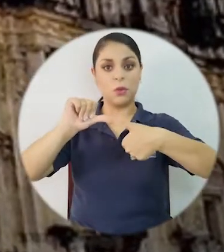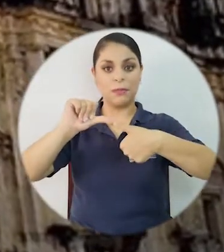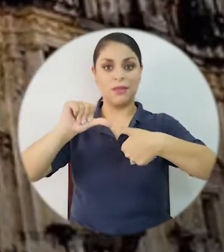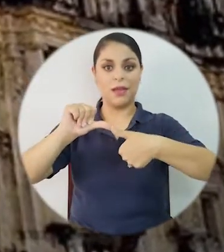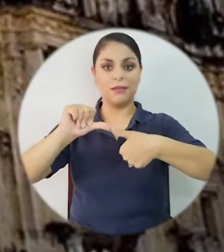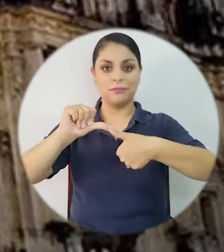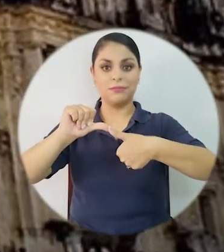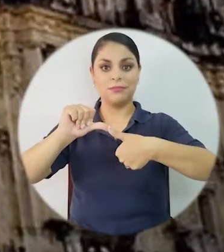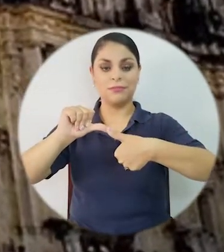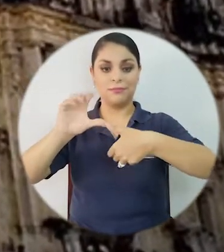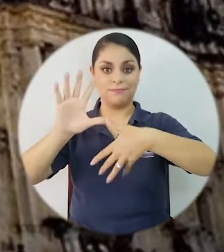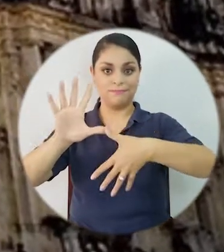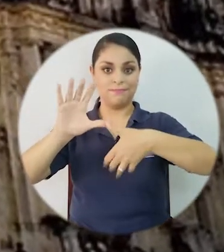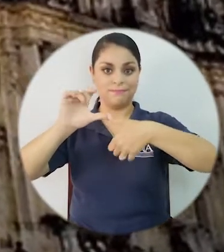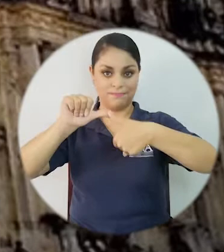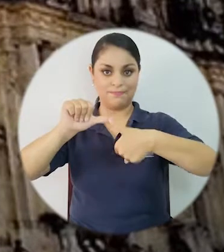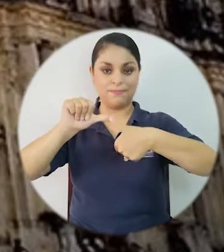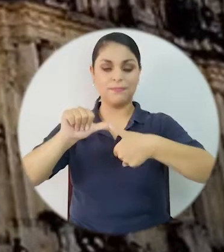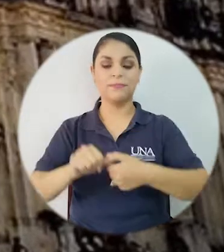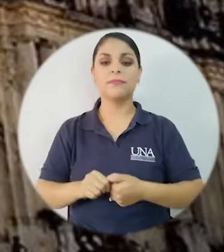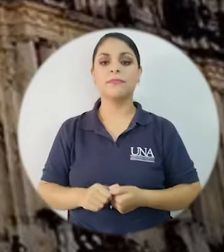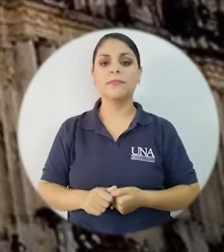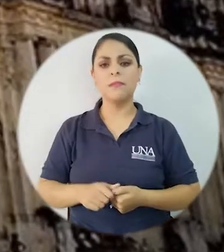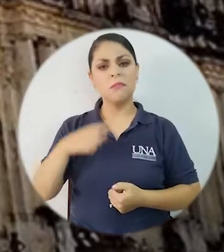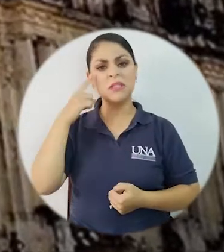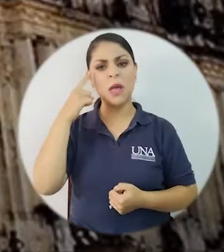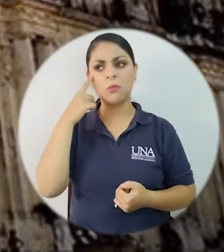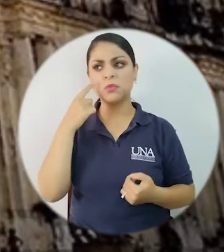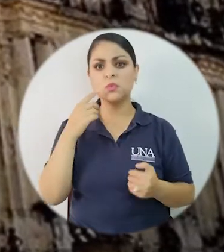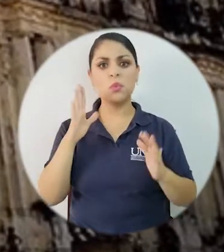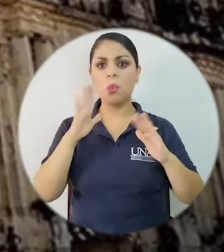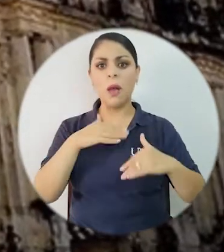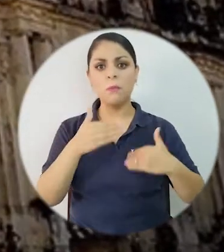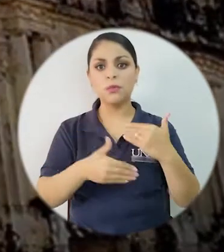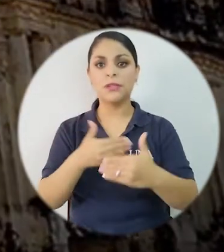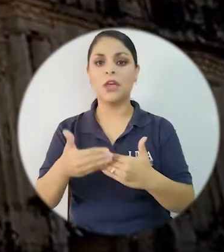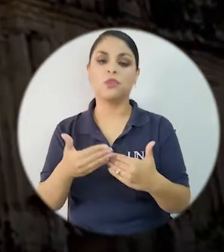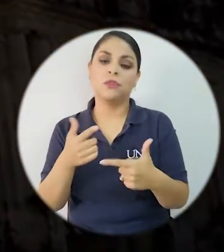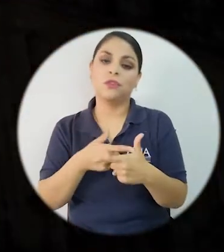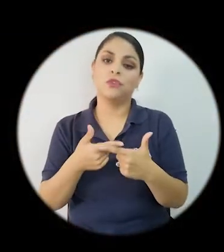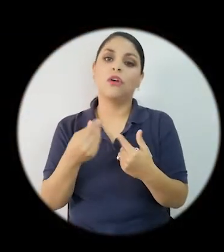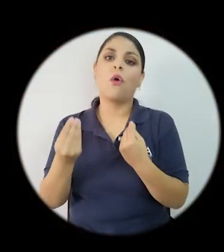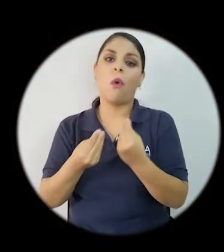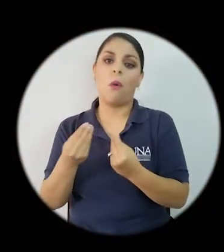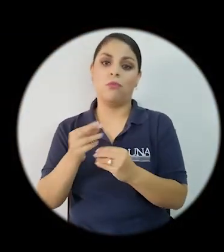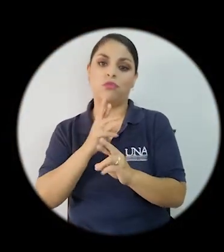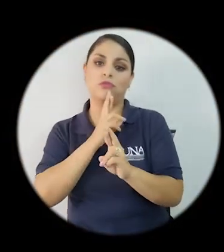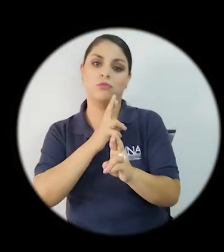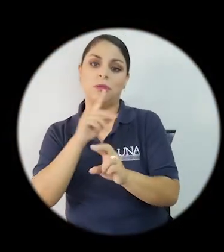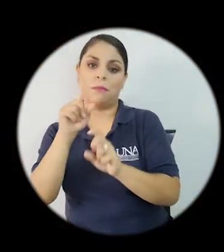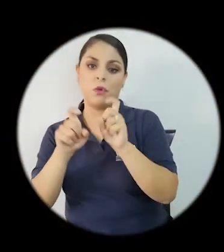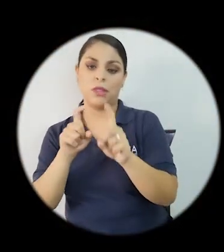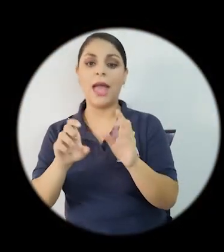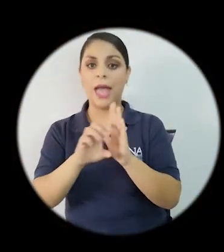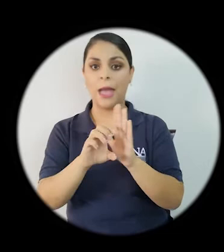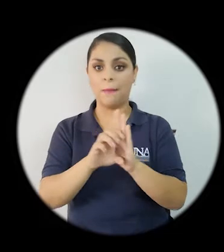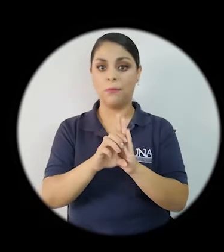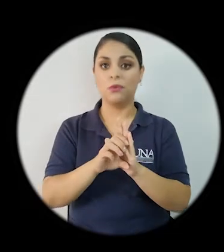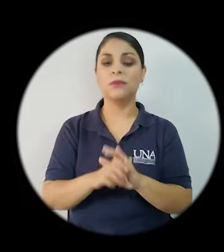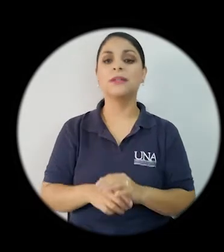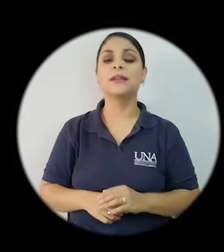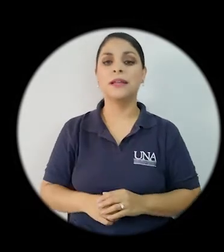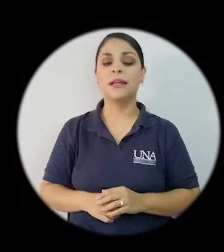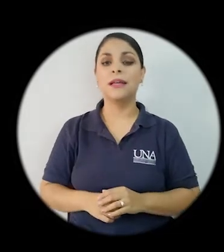Si no se ve como un proceso, hay preguntas que quedan, que no hay explicación. Por ejemplo, desde la escuela a mí me enseñaron